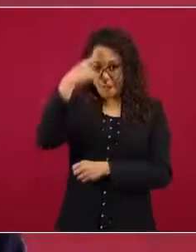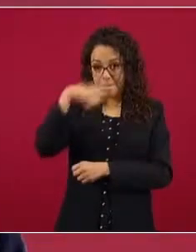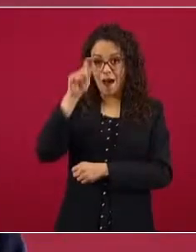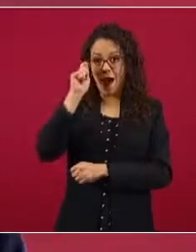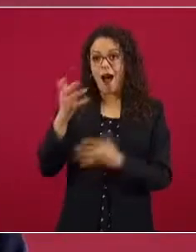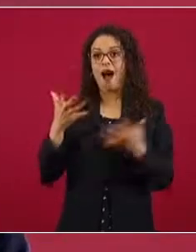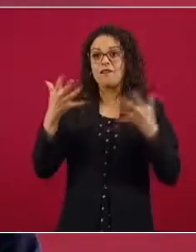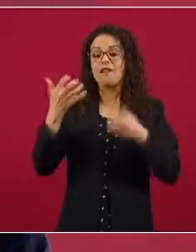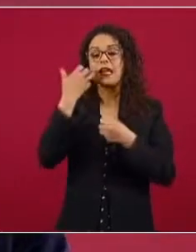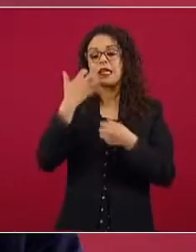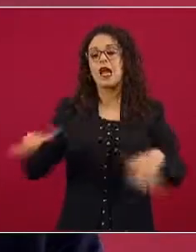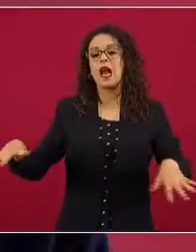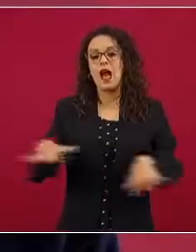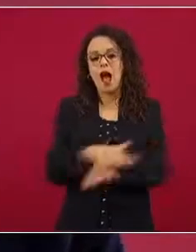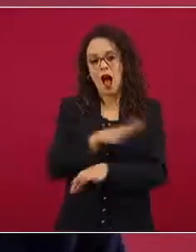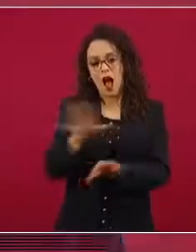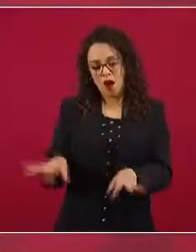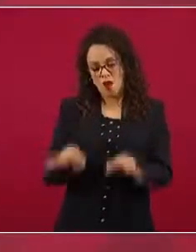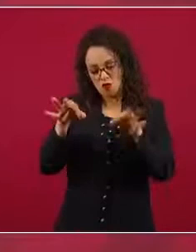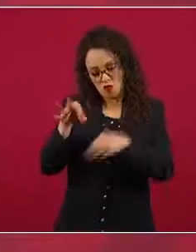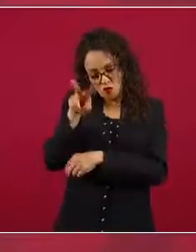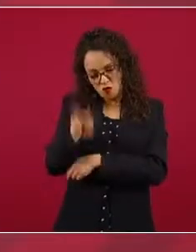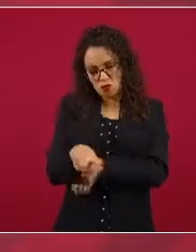Si se hubiesen puesto de acuerdo,